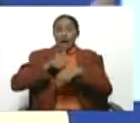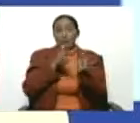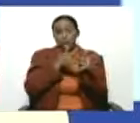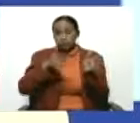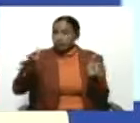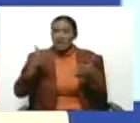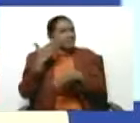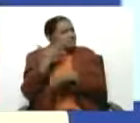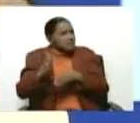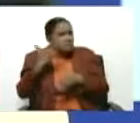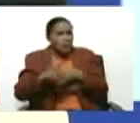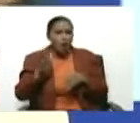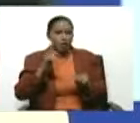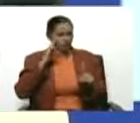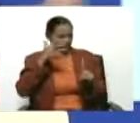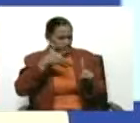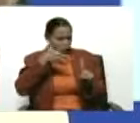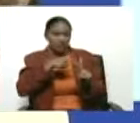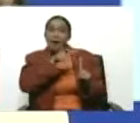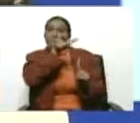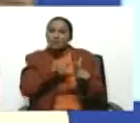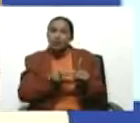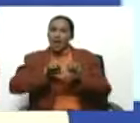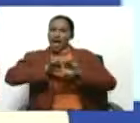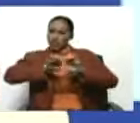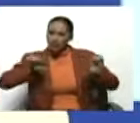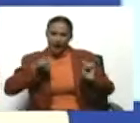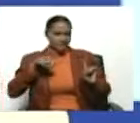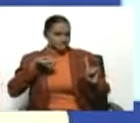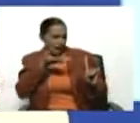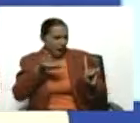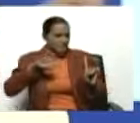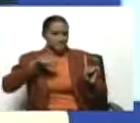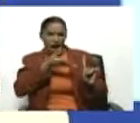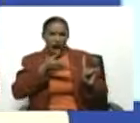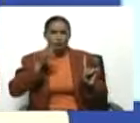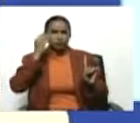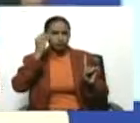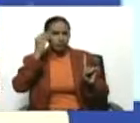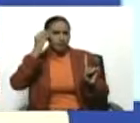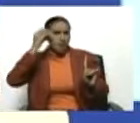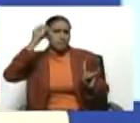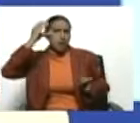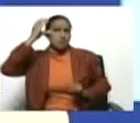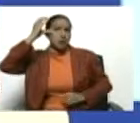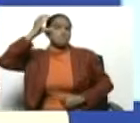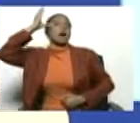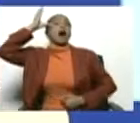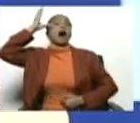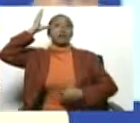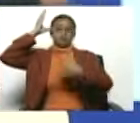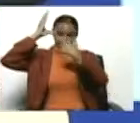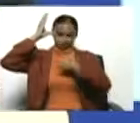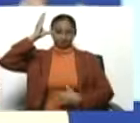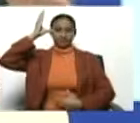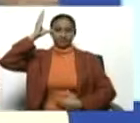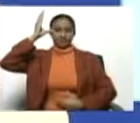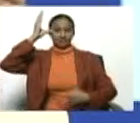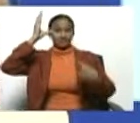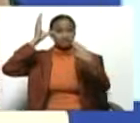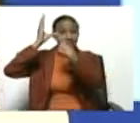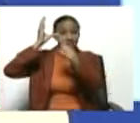ese modo para educar a todas las personas y para acumular el conocimiento la